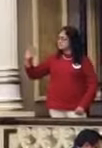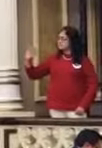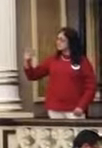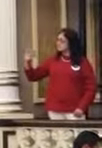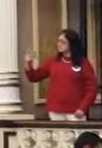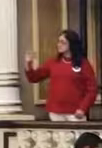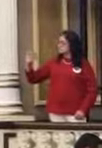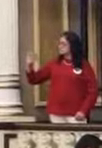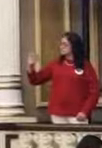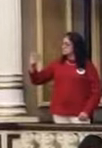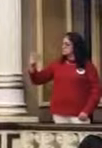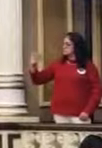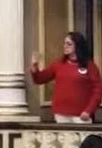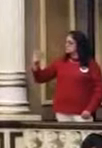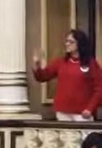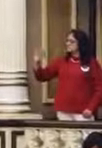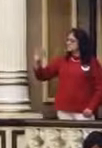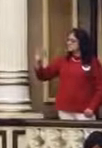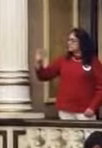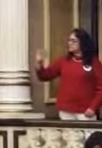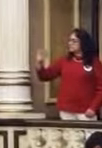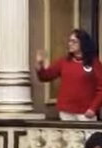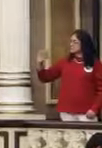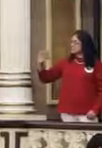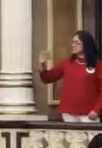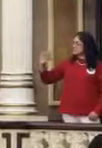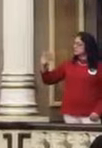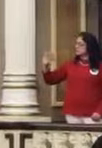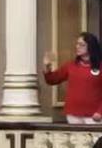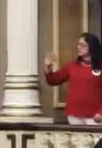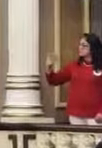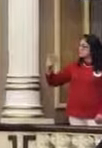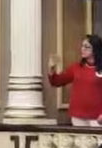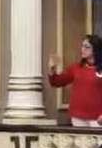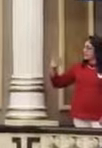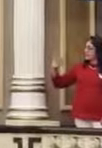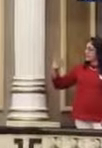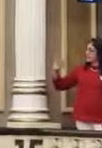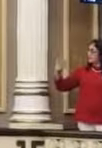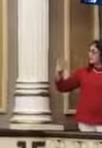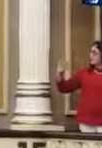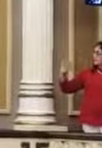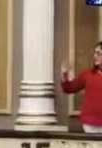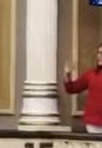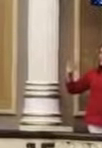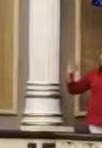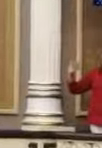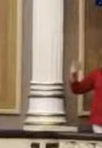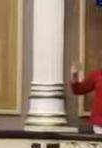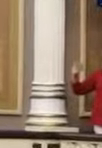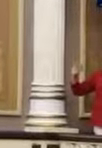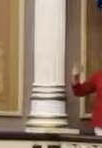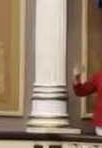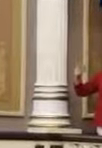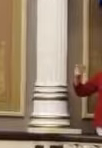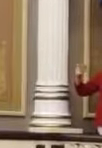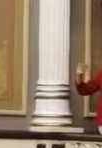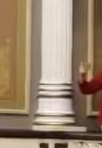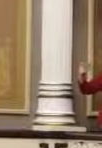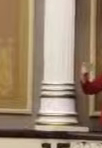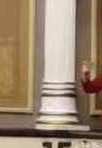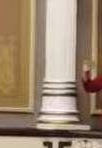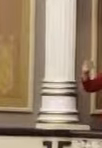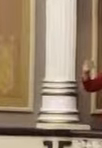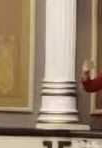el rumbo y corregir todo esto. Es hora de pensar en una transformación, en una revolución, en la manera de pensar y hacer